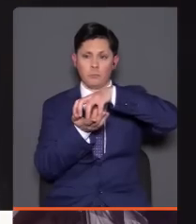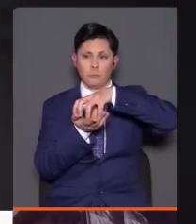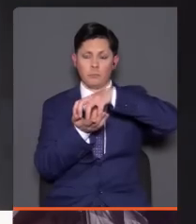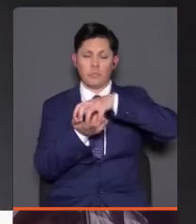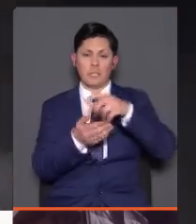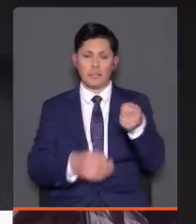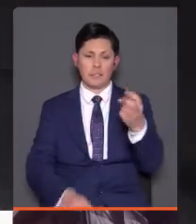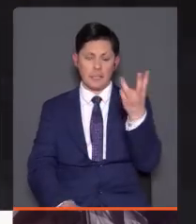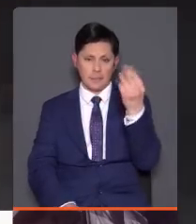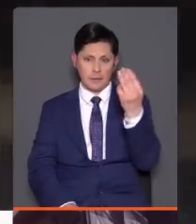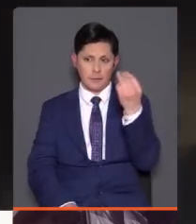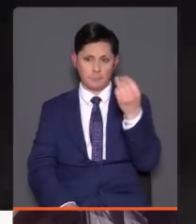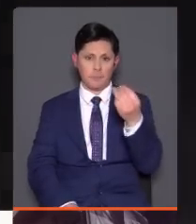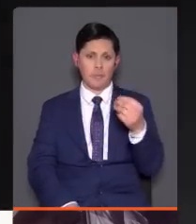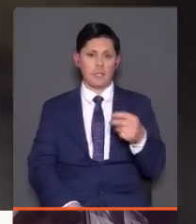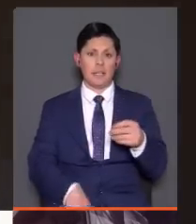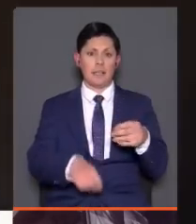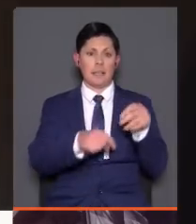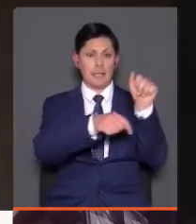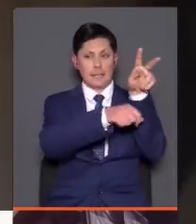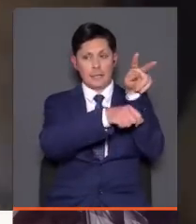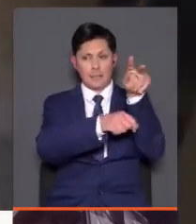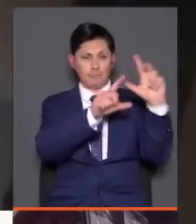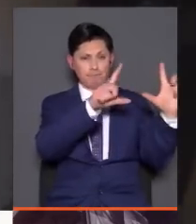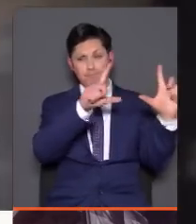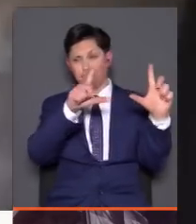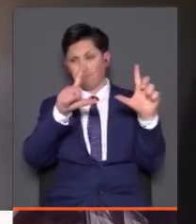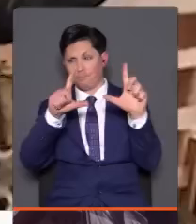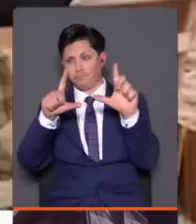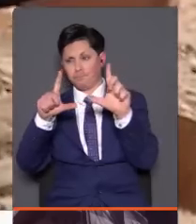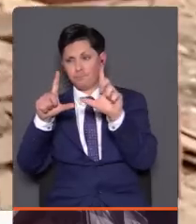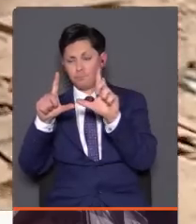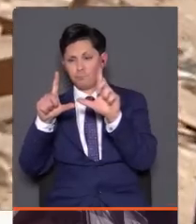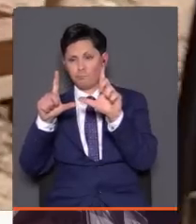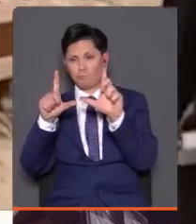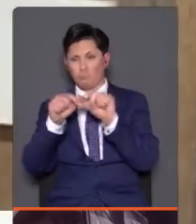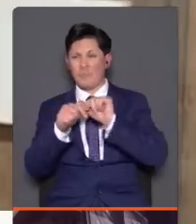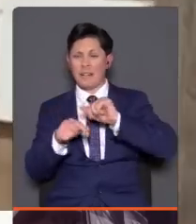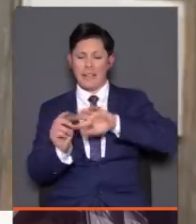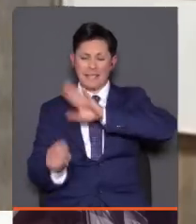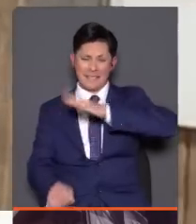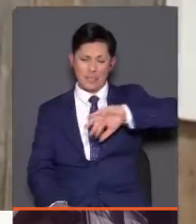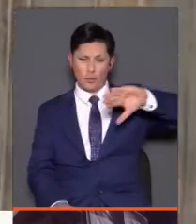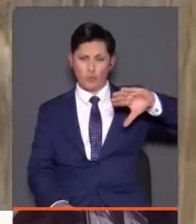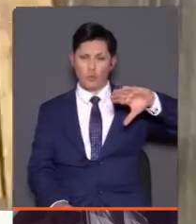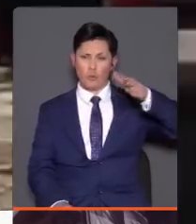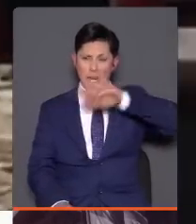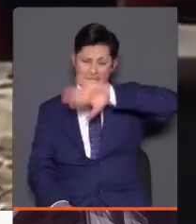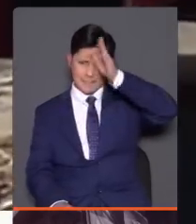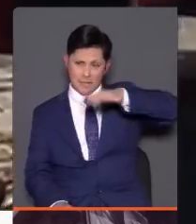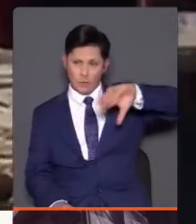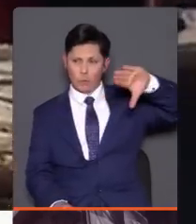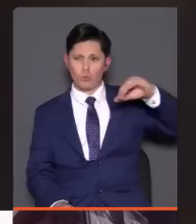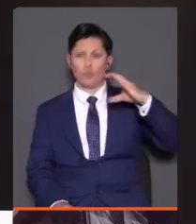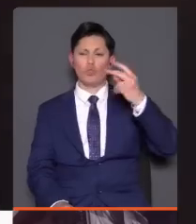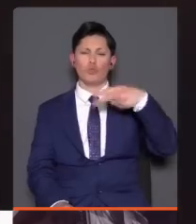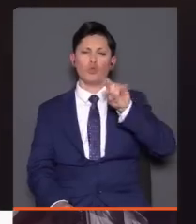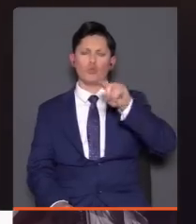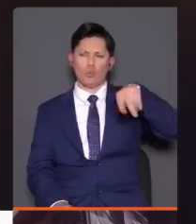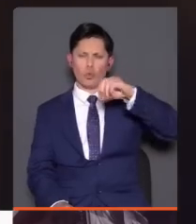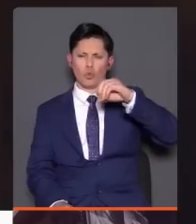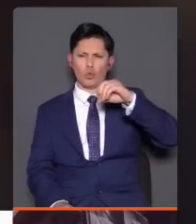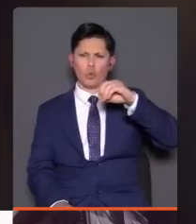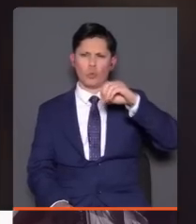El diagnóstico es claro. El Cerro Chuño en Arica es un sector donde la delincuencia y grupos organizados ya impusieron su propio